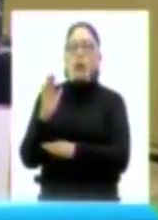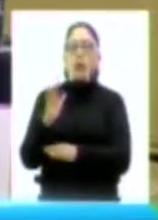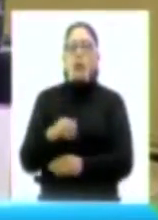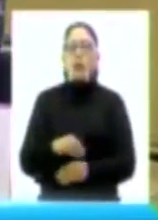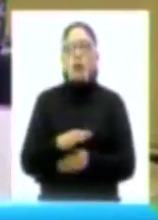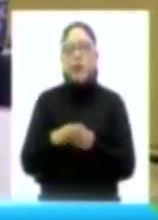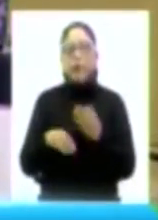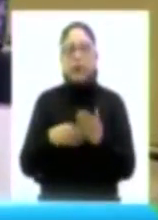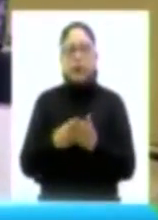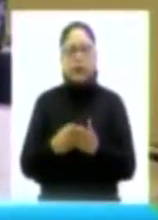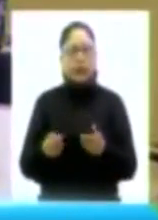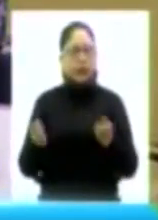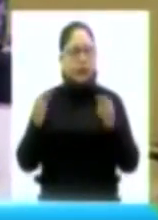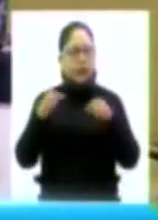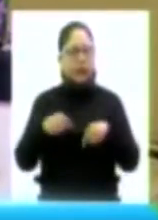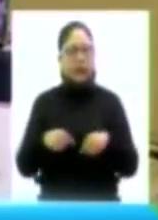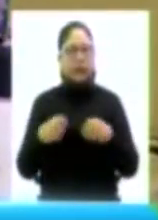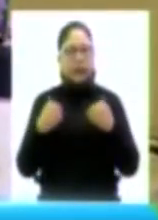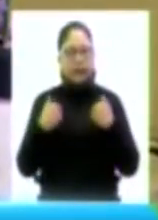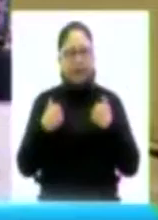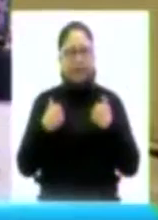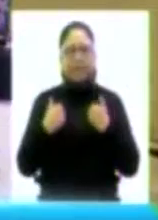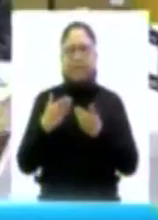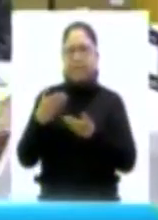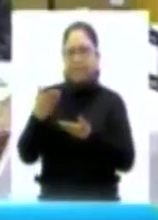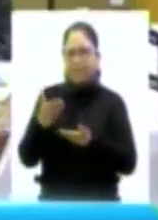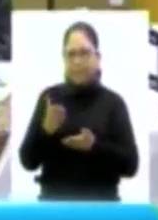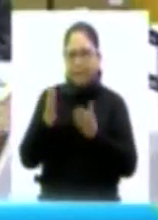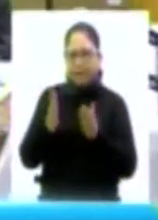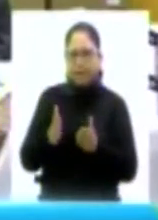a todos los presentes, a todos los invitados.